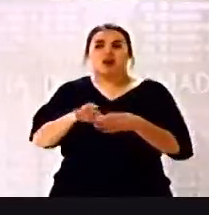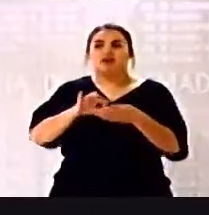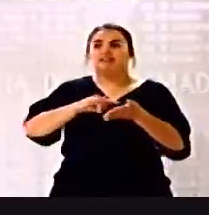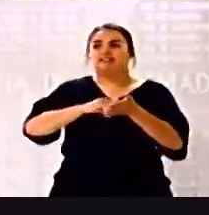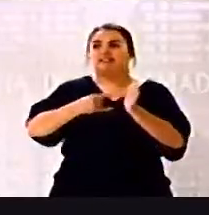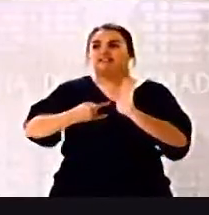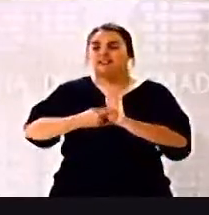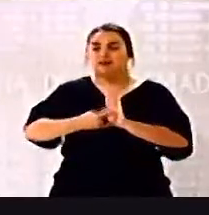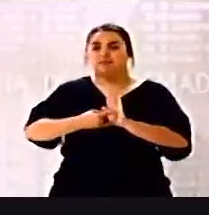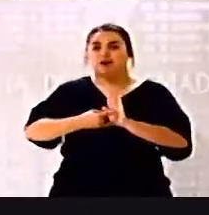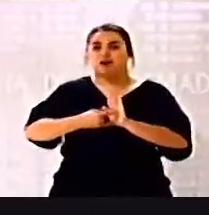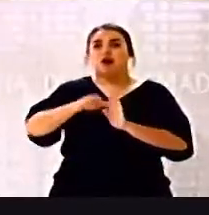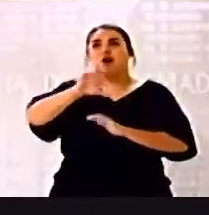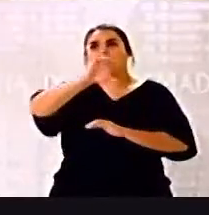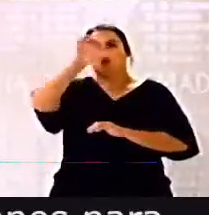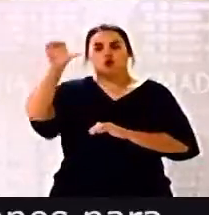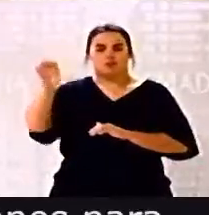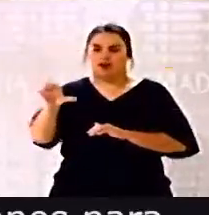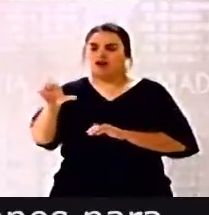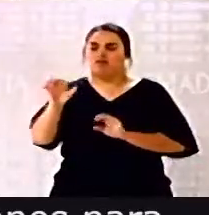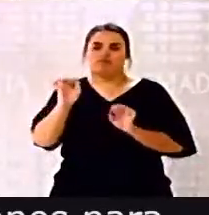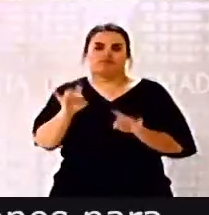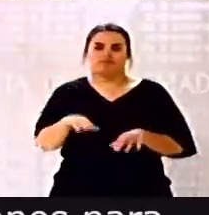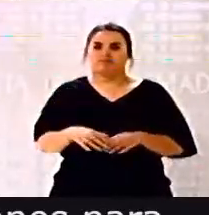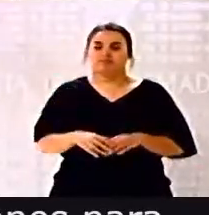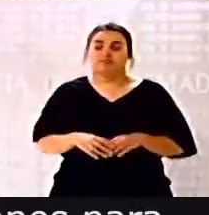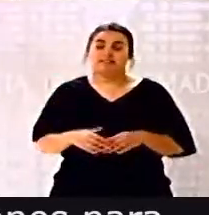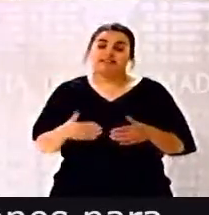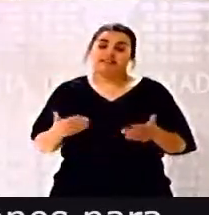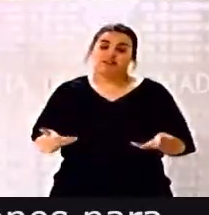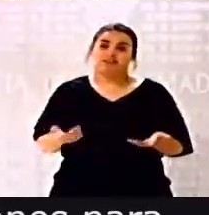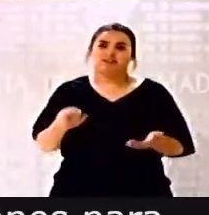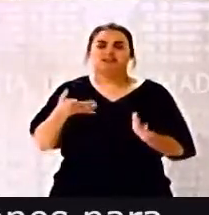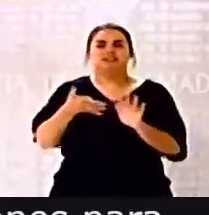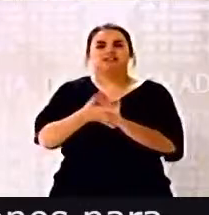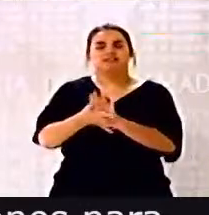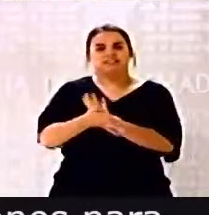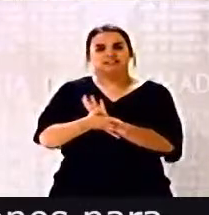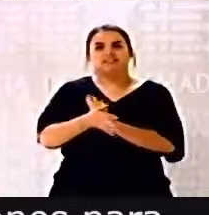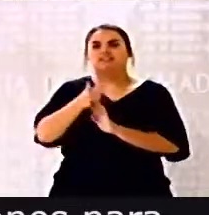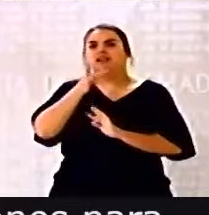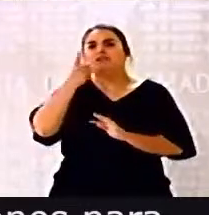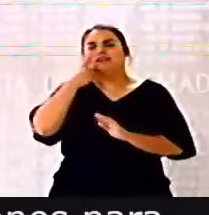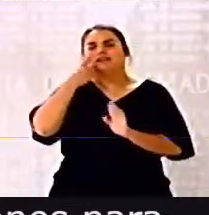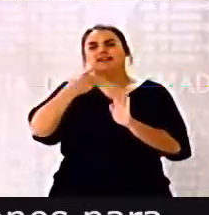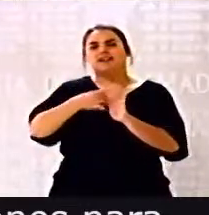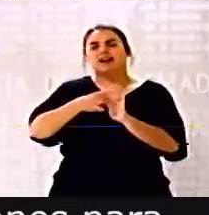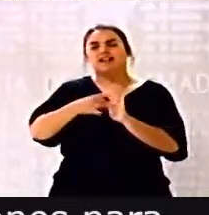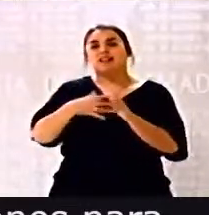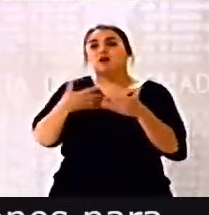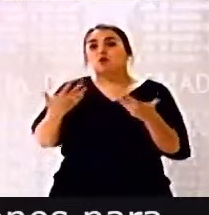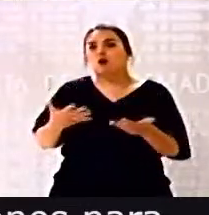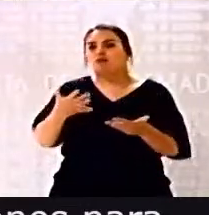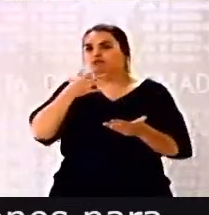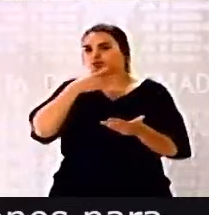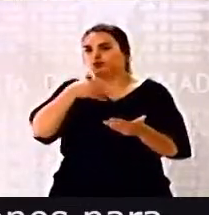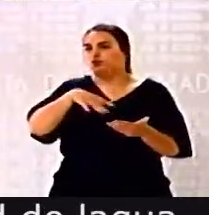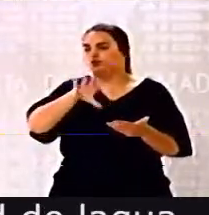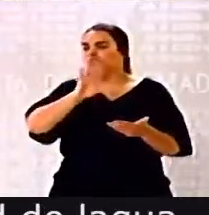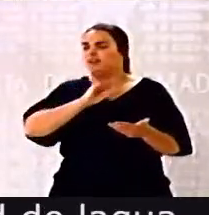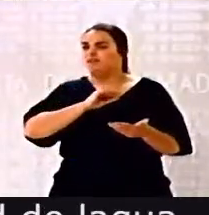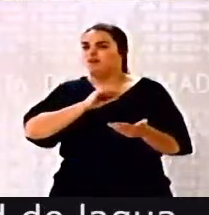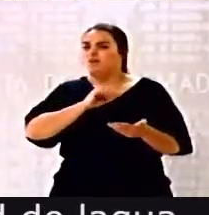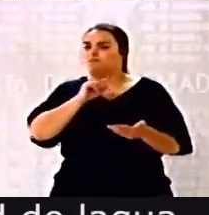de notificación europeo NEIADE. Con lo cual, eso viene a decirnos cuál es la calidad del agua, porque entiendo que es muchísimo más